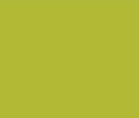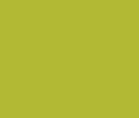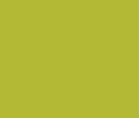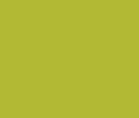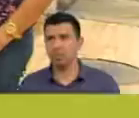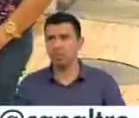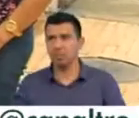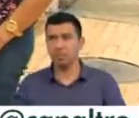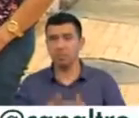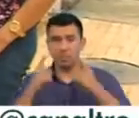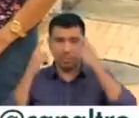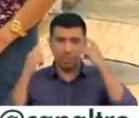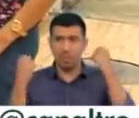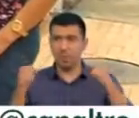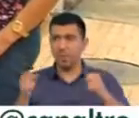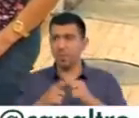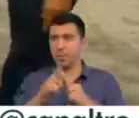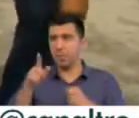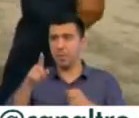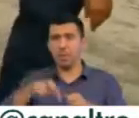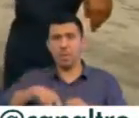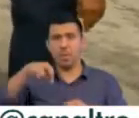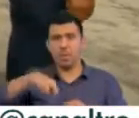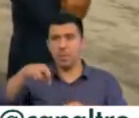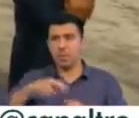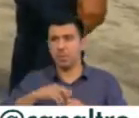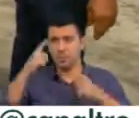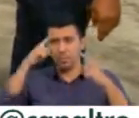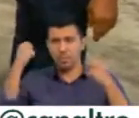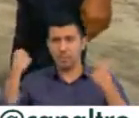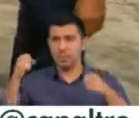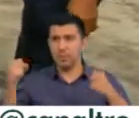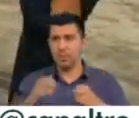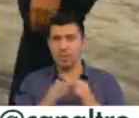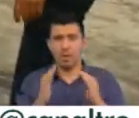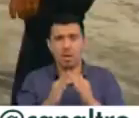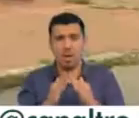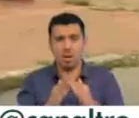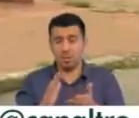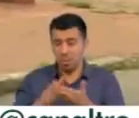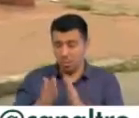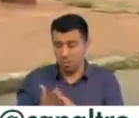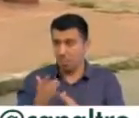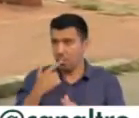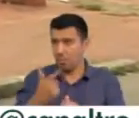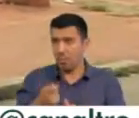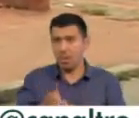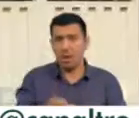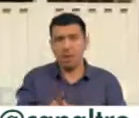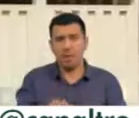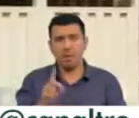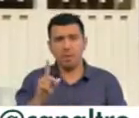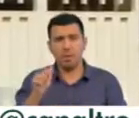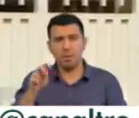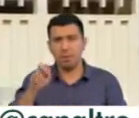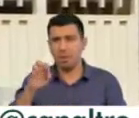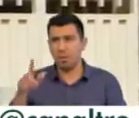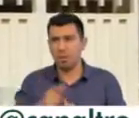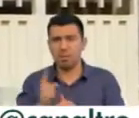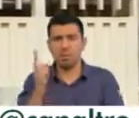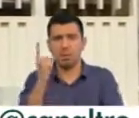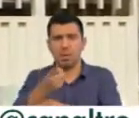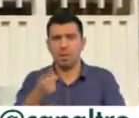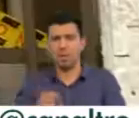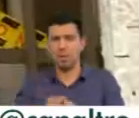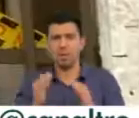no se encuentran los propietarios de algunas casas de provença porque según la comunidad el abogado daniel villamizar ha interpuesto una